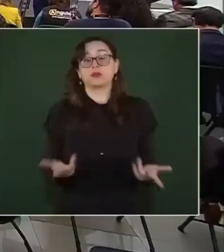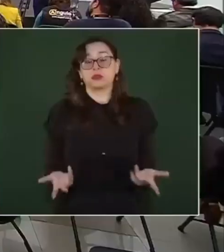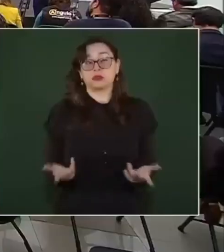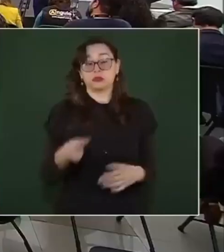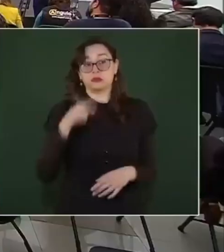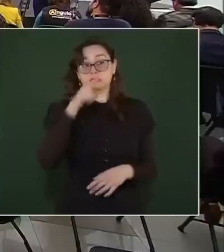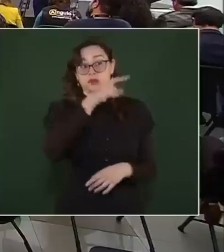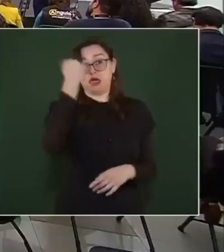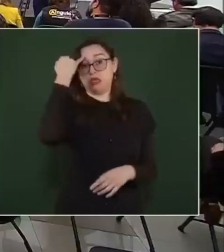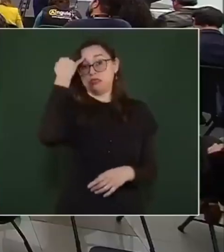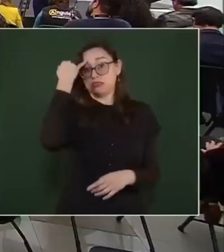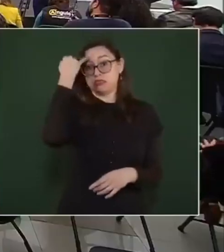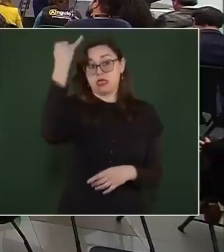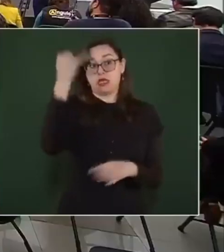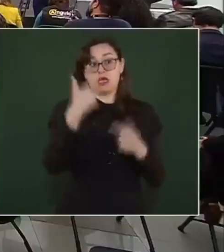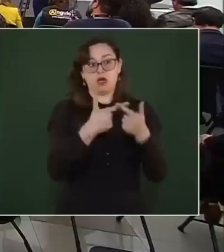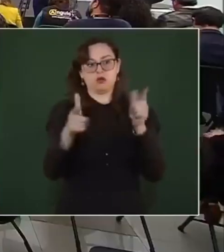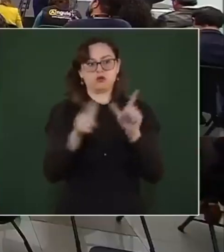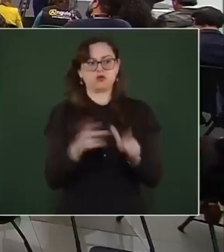irresponsable